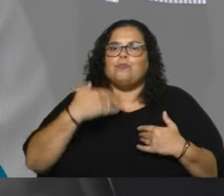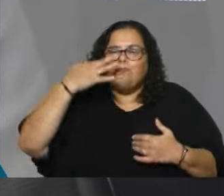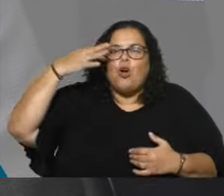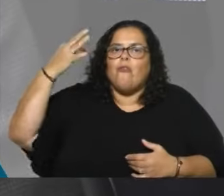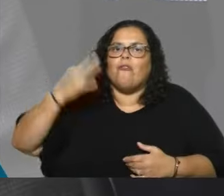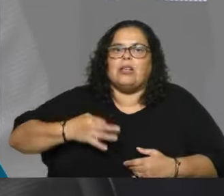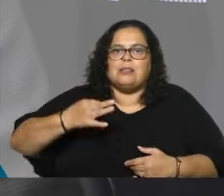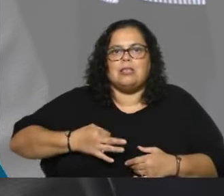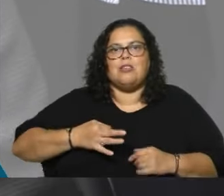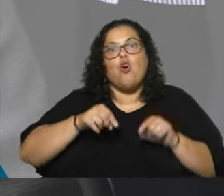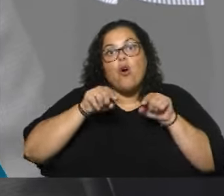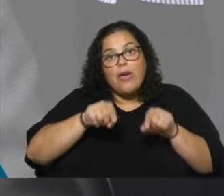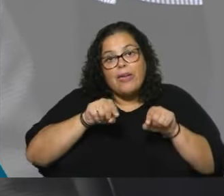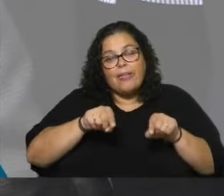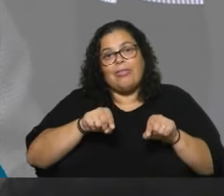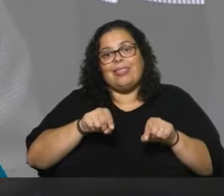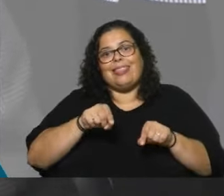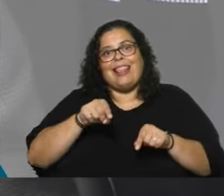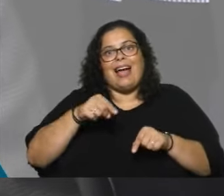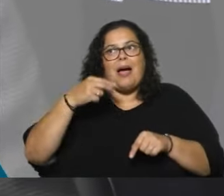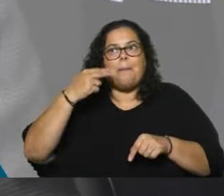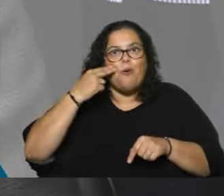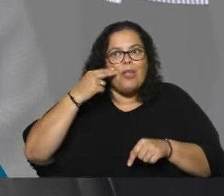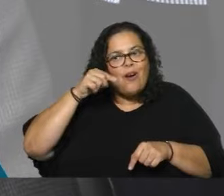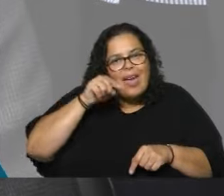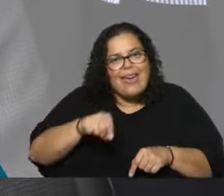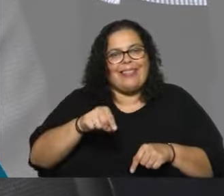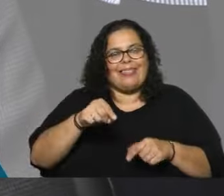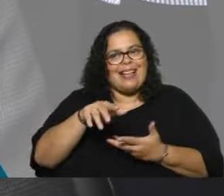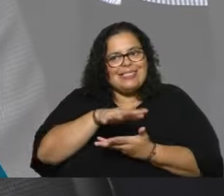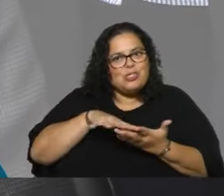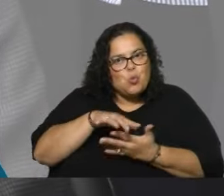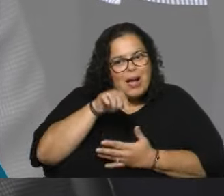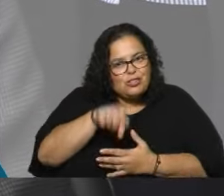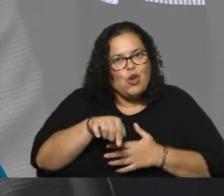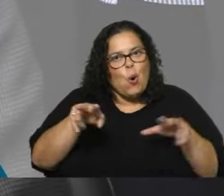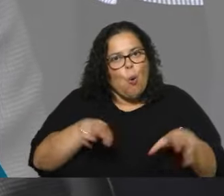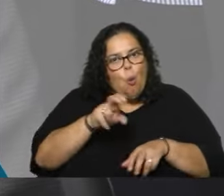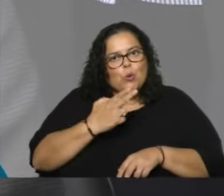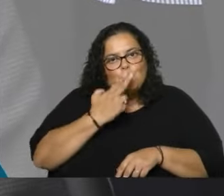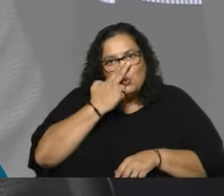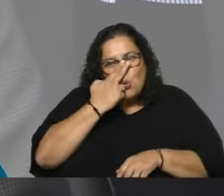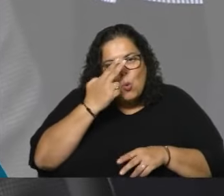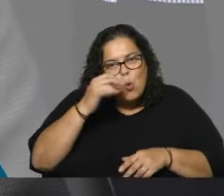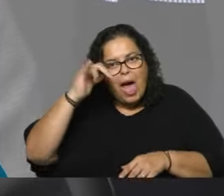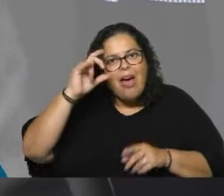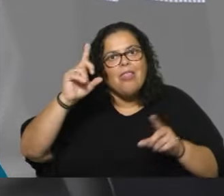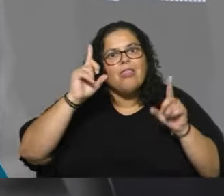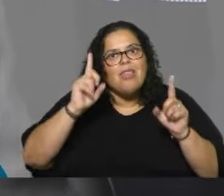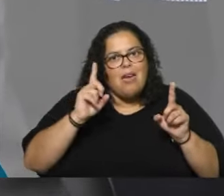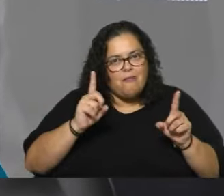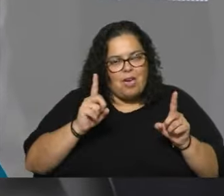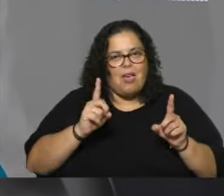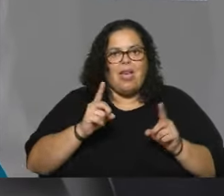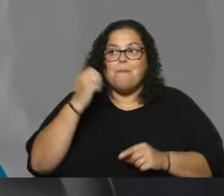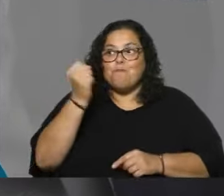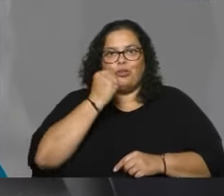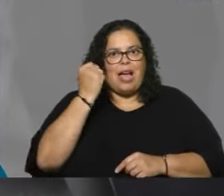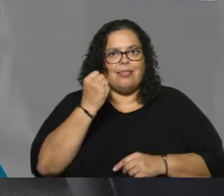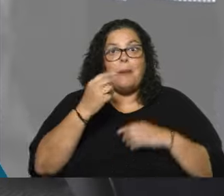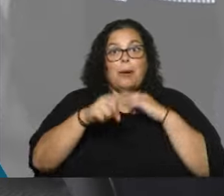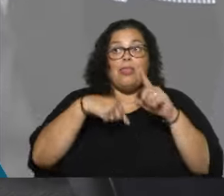convencidos que esta causa, esta razón es demasiado importante para poder ser frustrada porque después